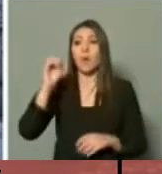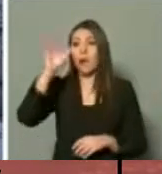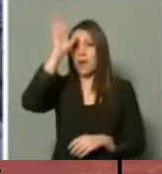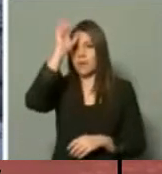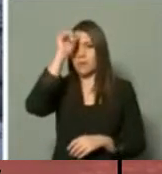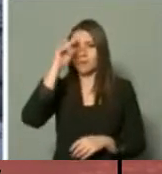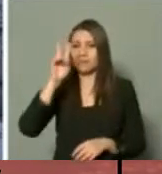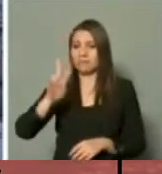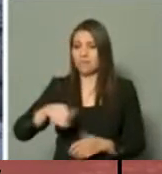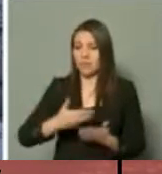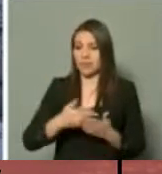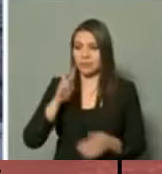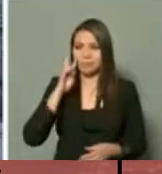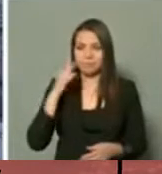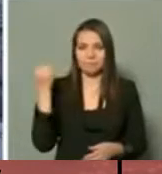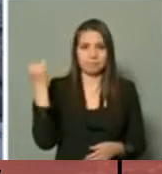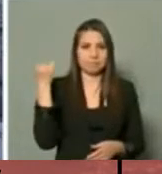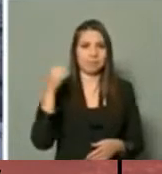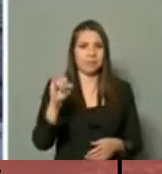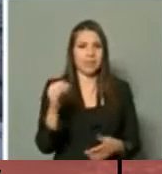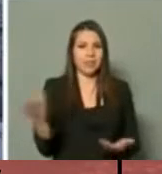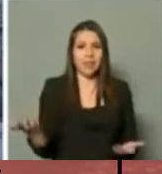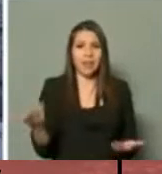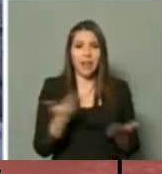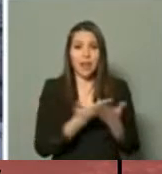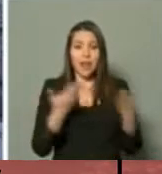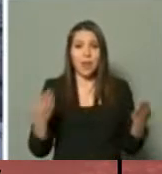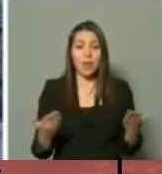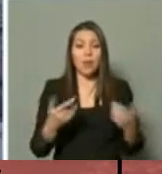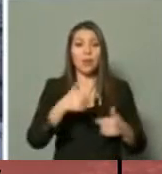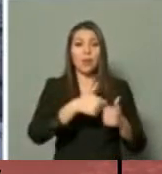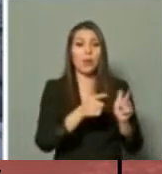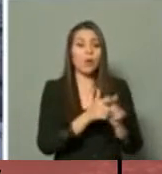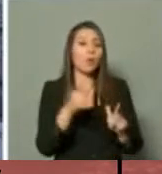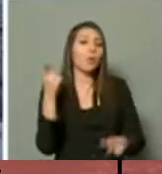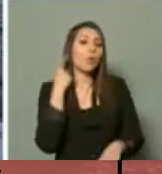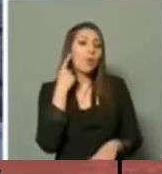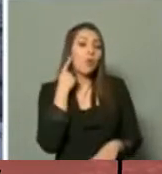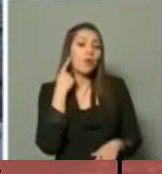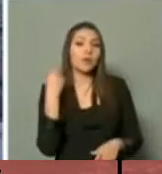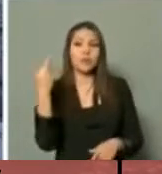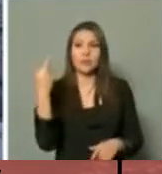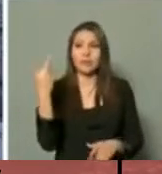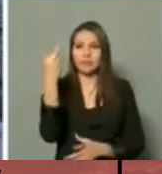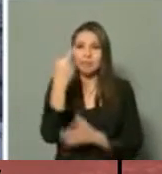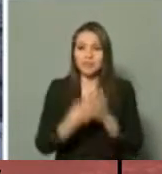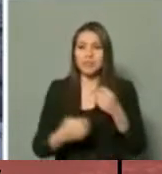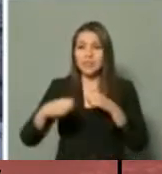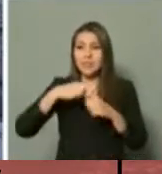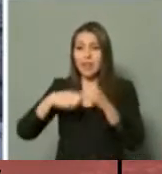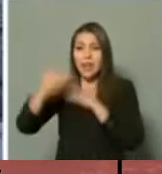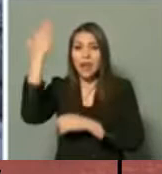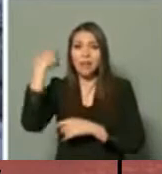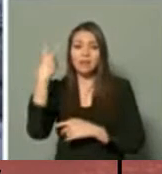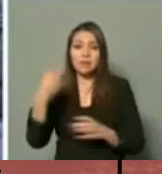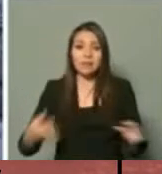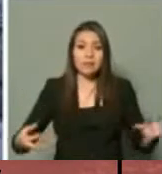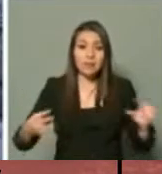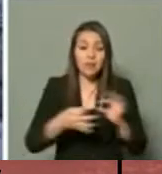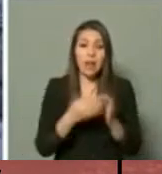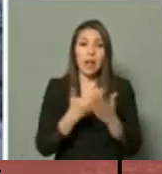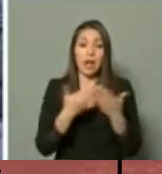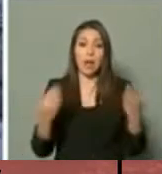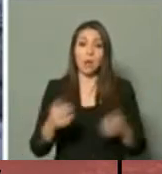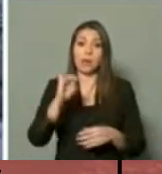Es imposible que la izquierda se una con la derecha y aún así pretendan hacer valer sus principios y valores partidistas. Se me